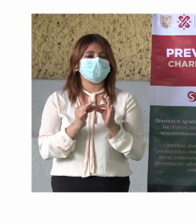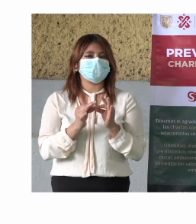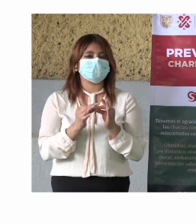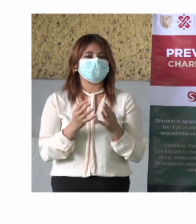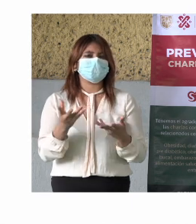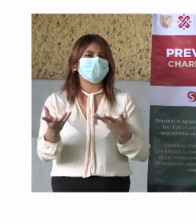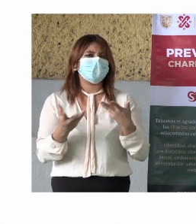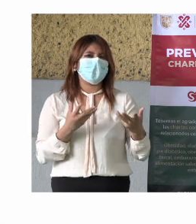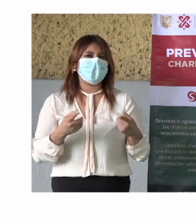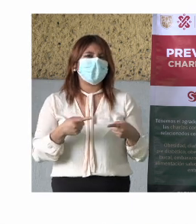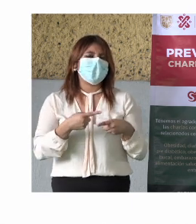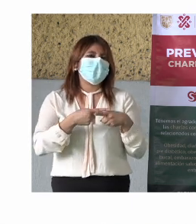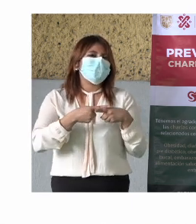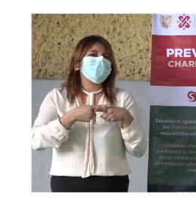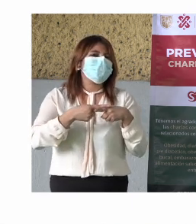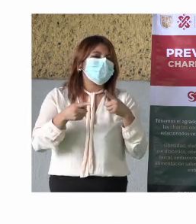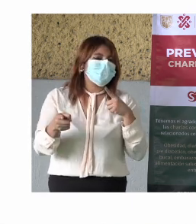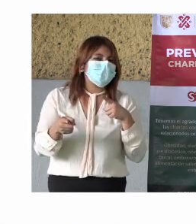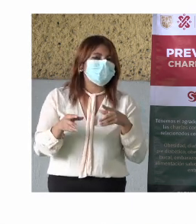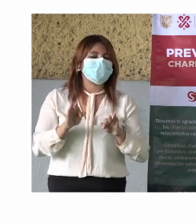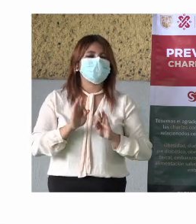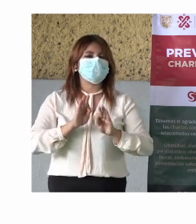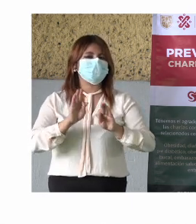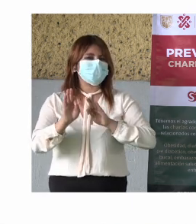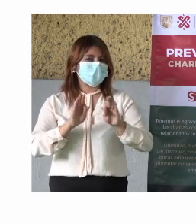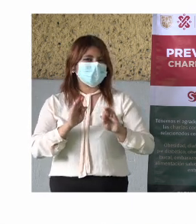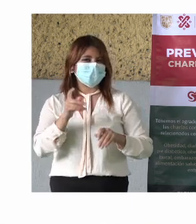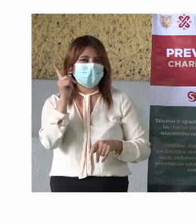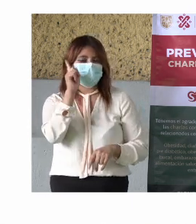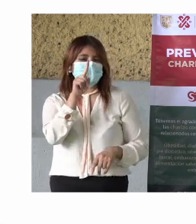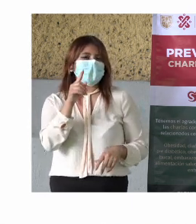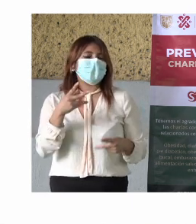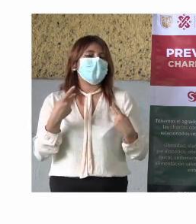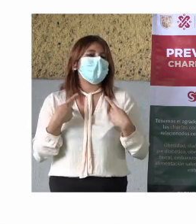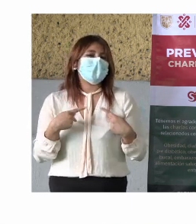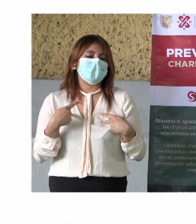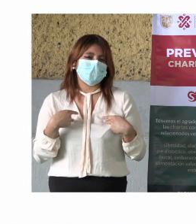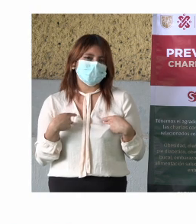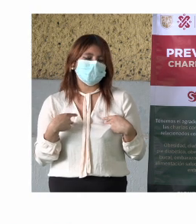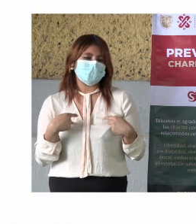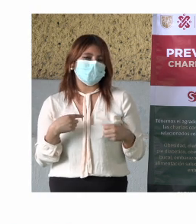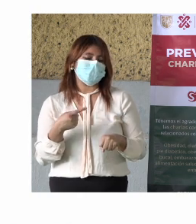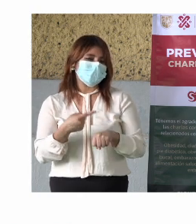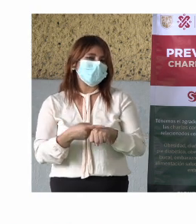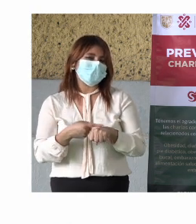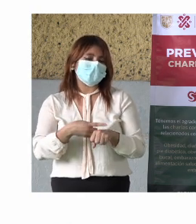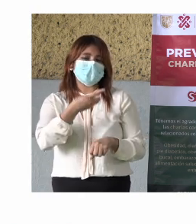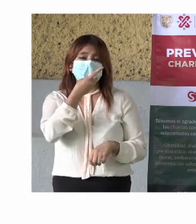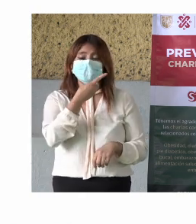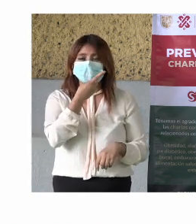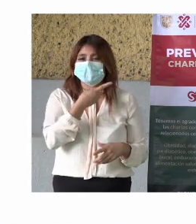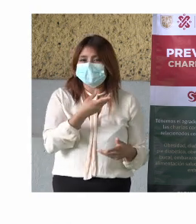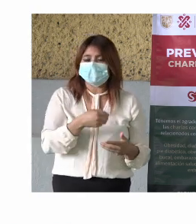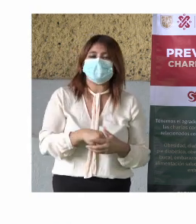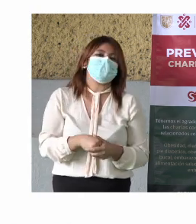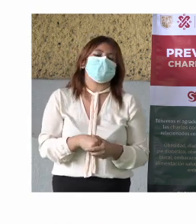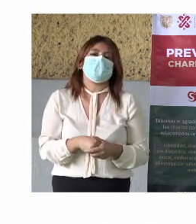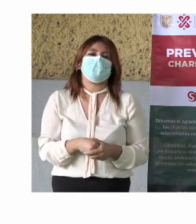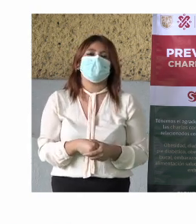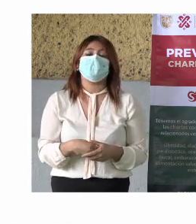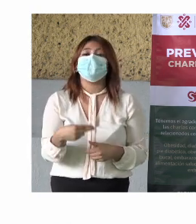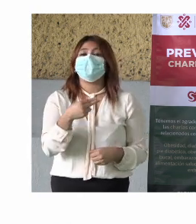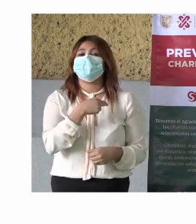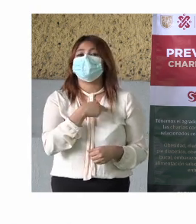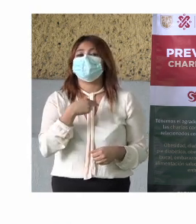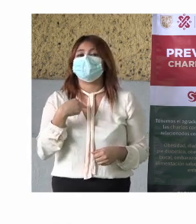existen varias guías de tratamiento para los pacientes o el manejo de la diabetes en sí. Y cada vez que nosotros vamos agregando